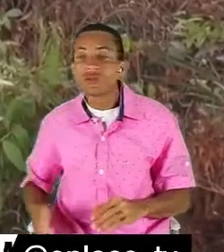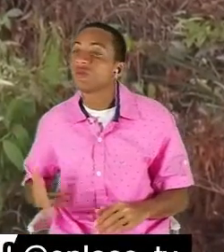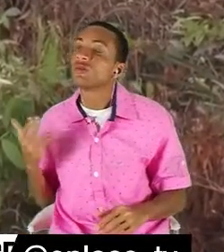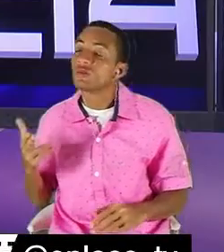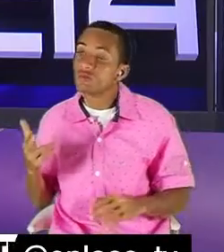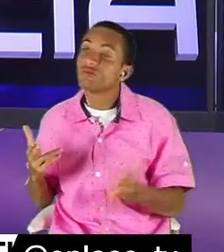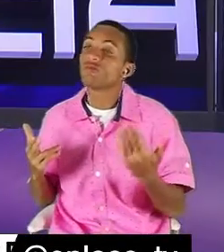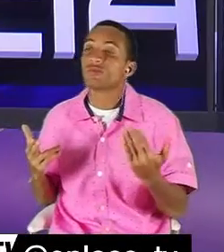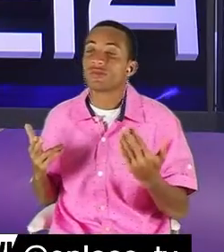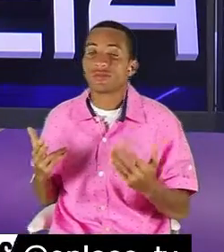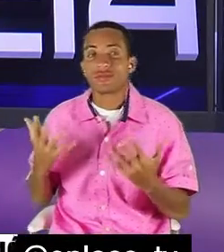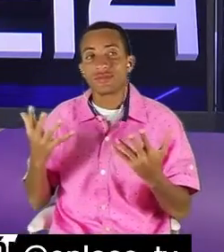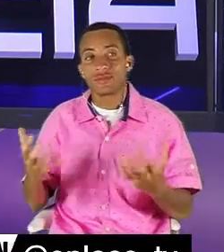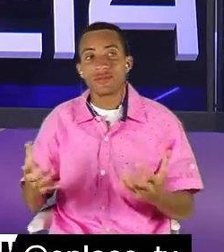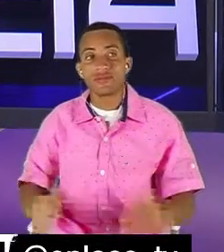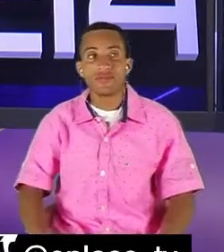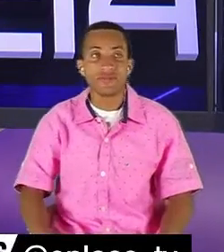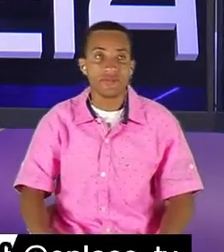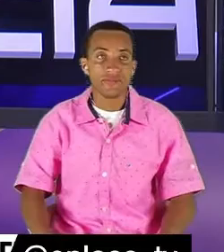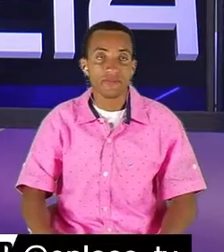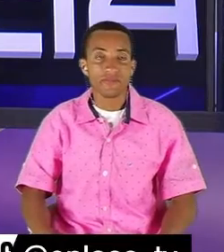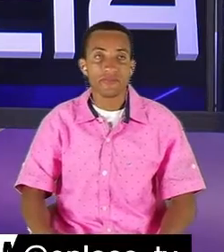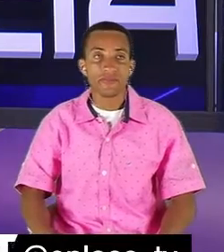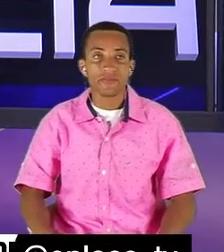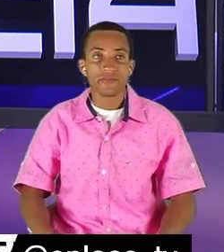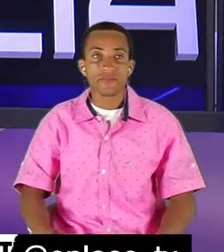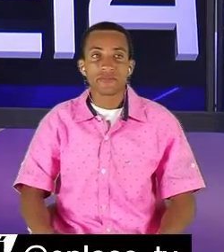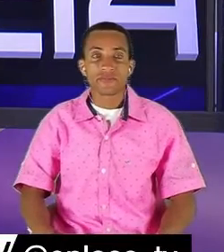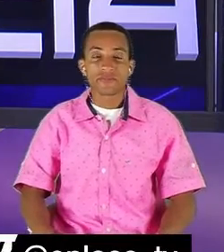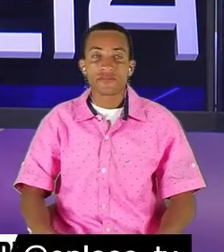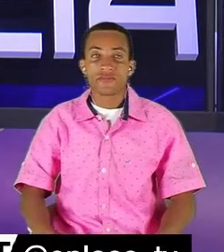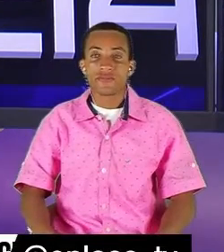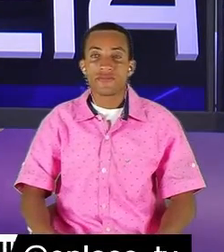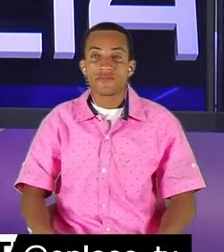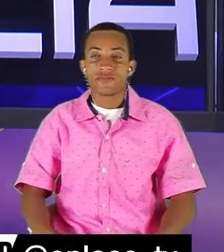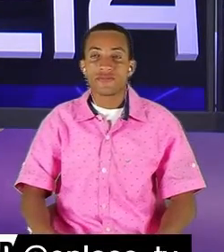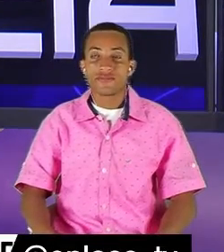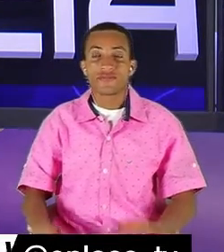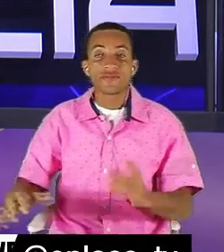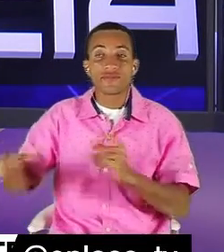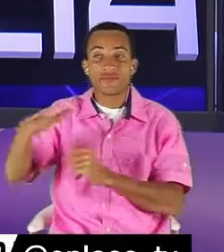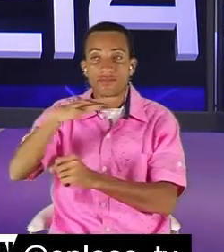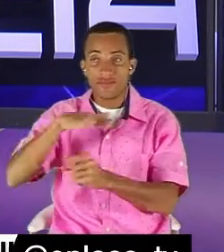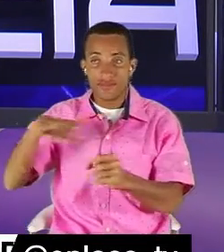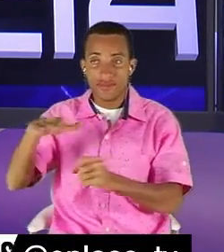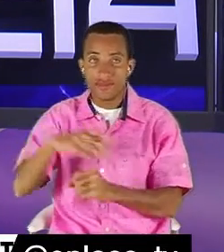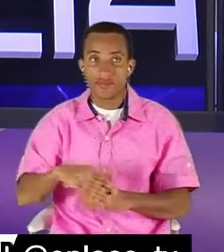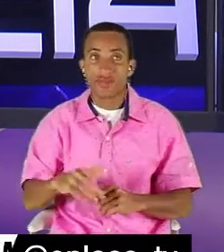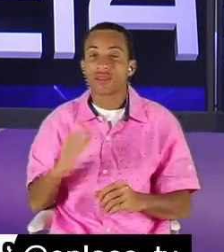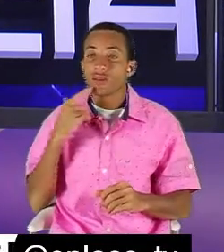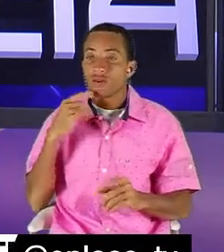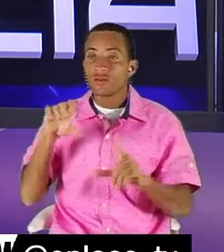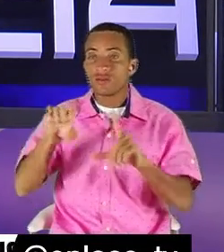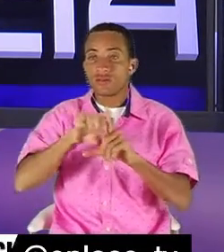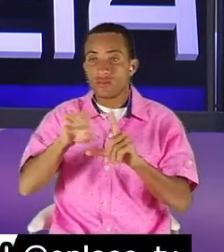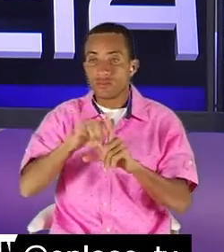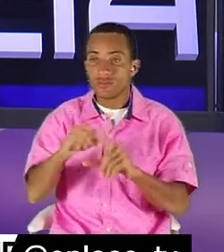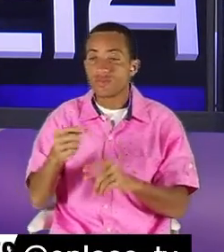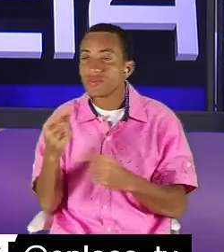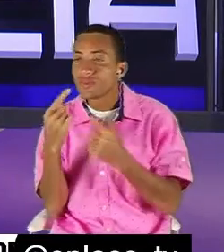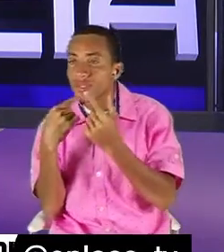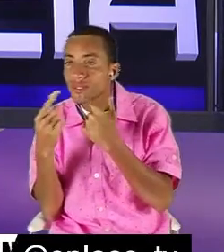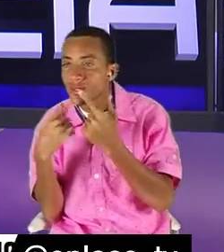territorios. Y precisamente frente a esta situación en este sector, Enlace Noticias dialogó con una